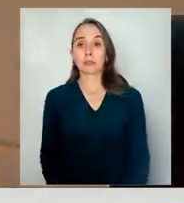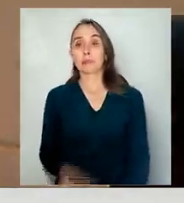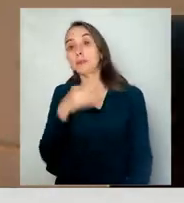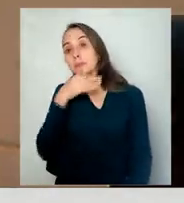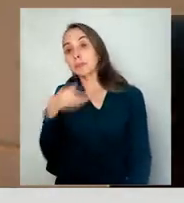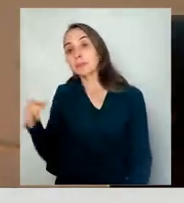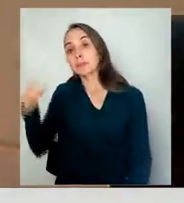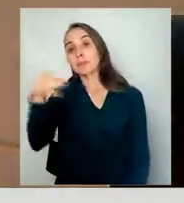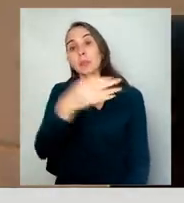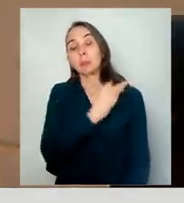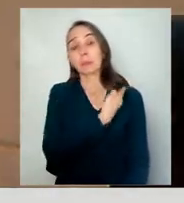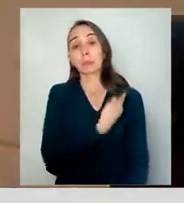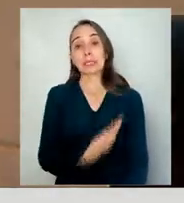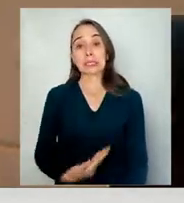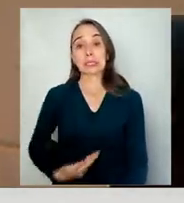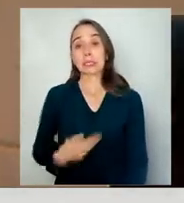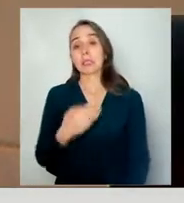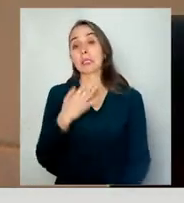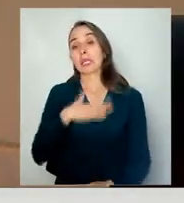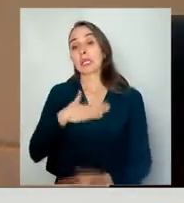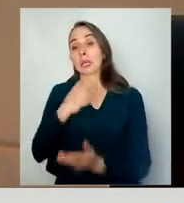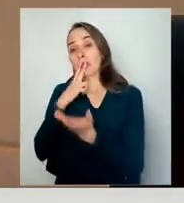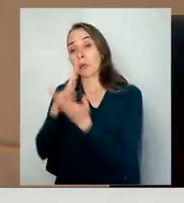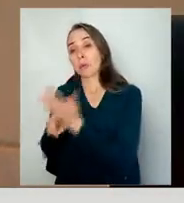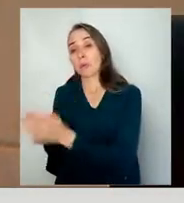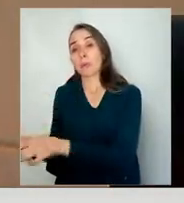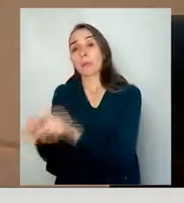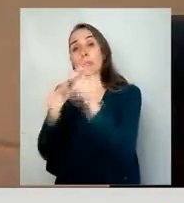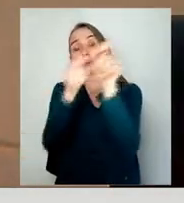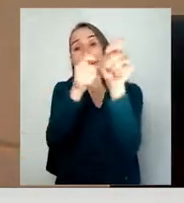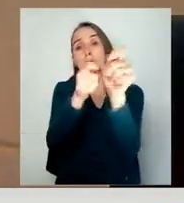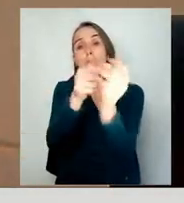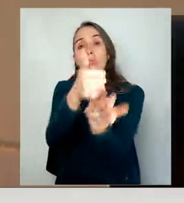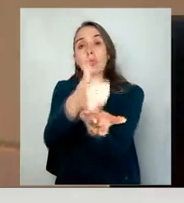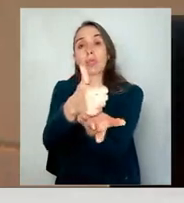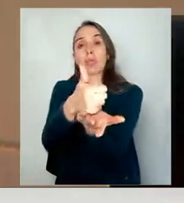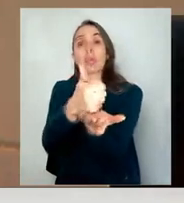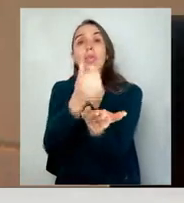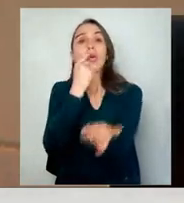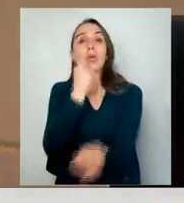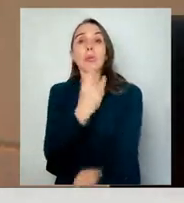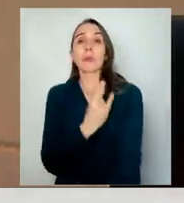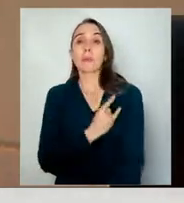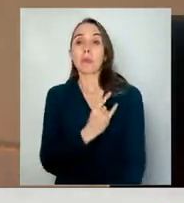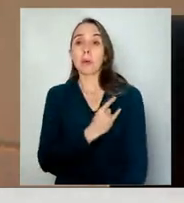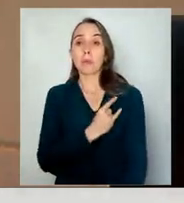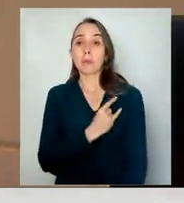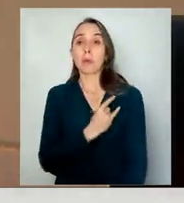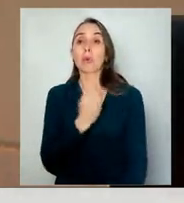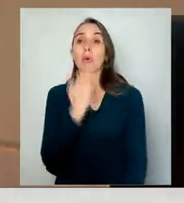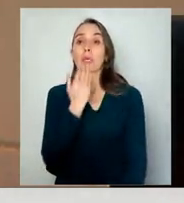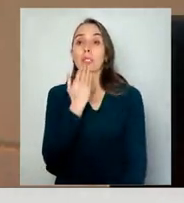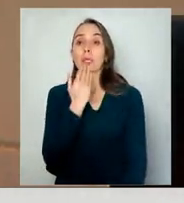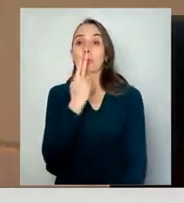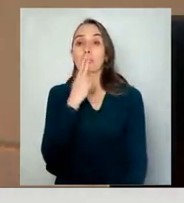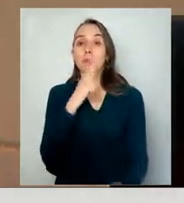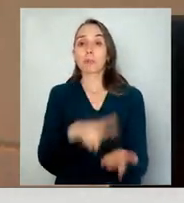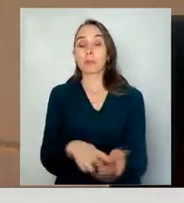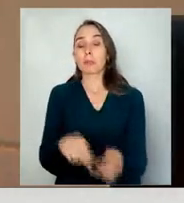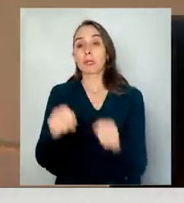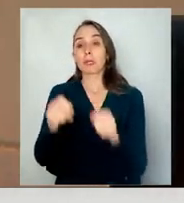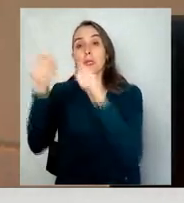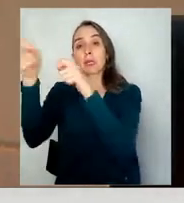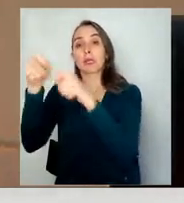quiero oficiar al alcalde de maipú y también al mop si corresponde